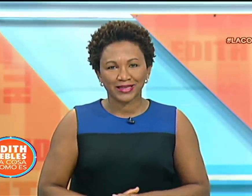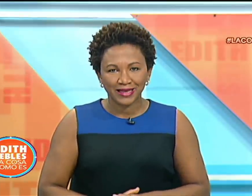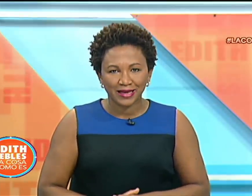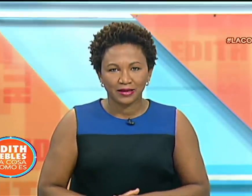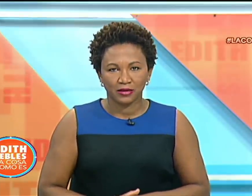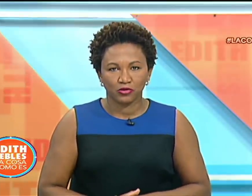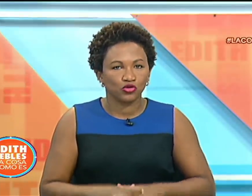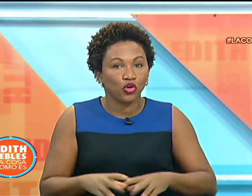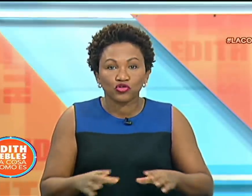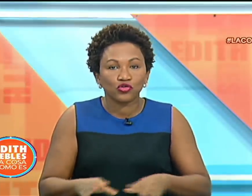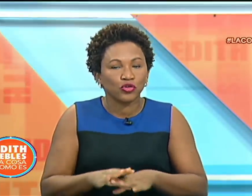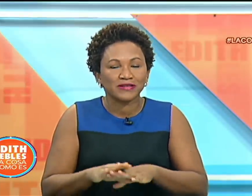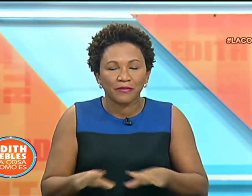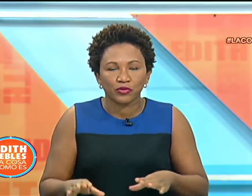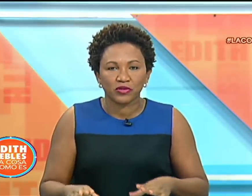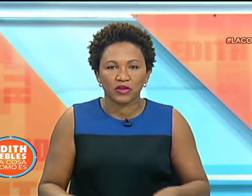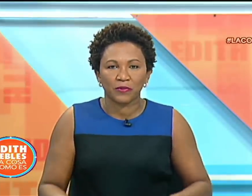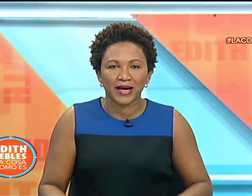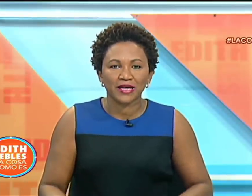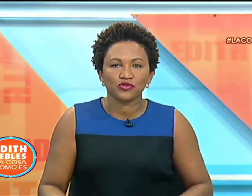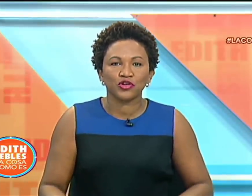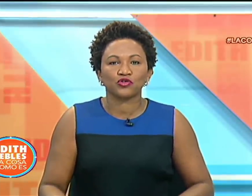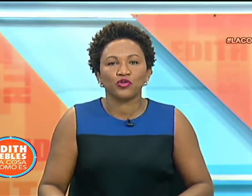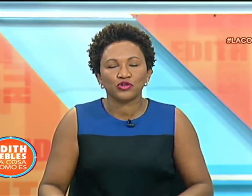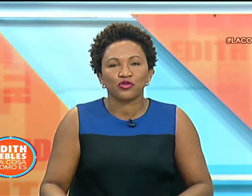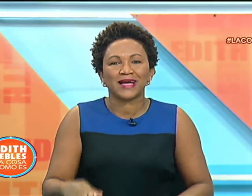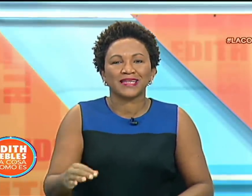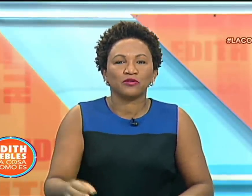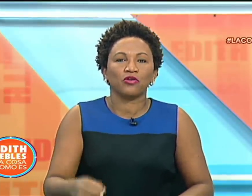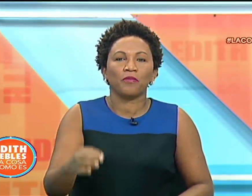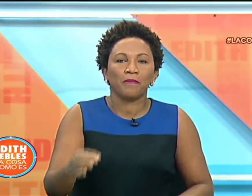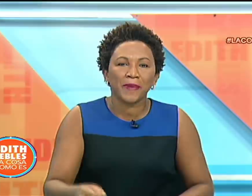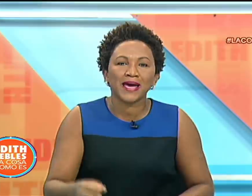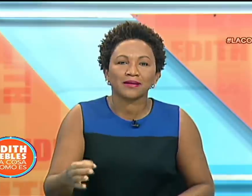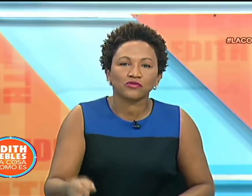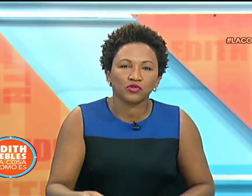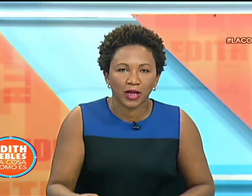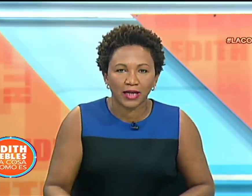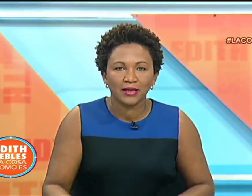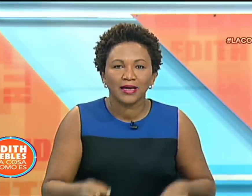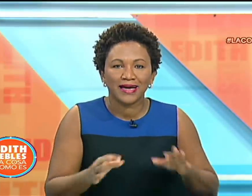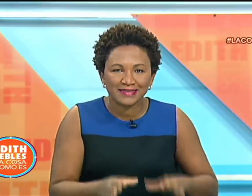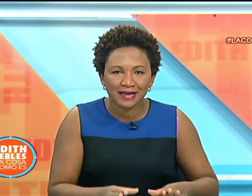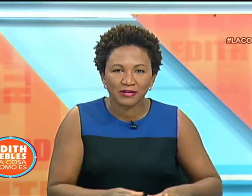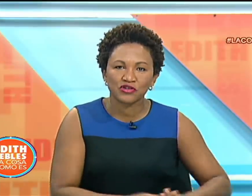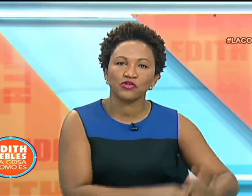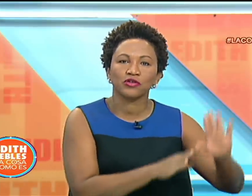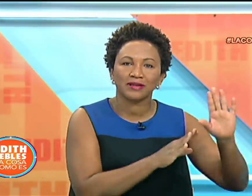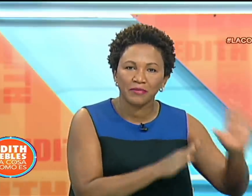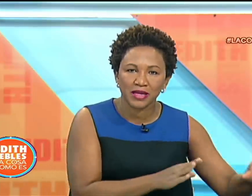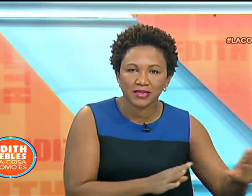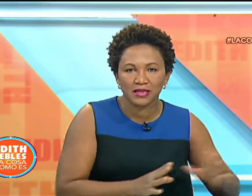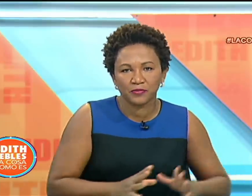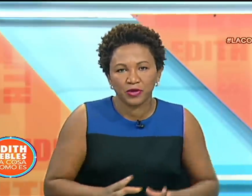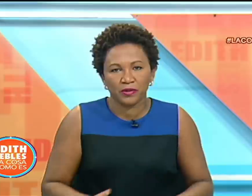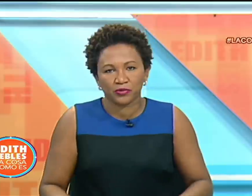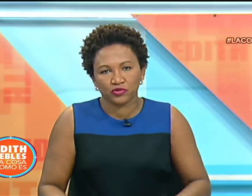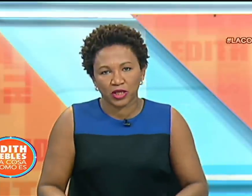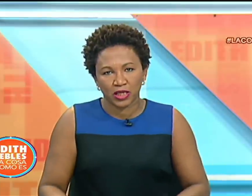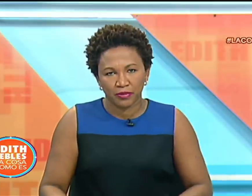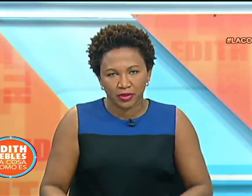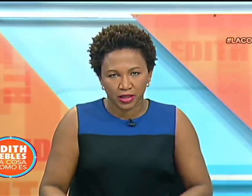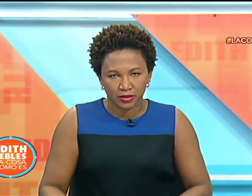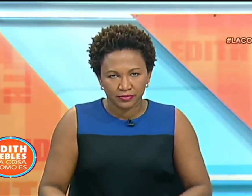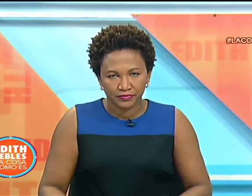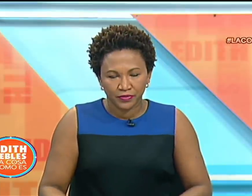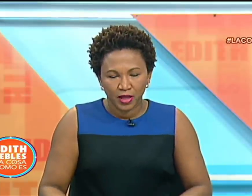no retiene, dijo, no estaba autorizado para eso, y eso lo hizo a título personal. Esa grabación también está disponible por si